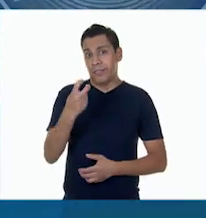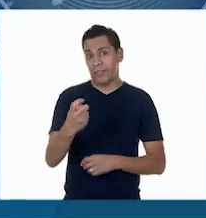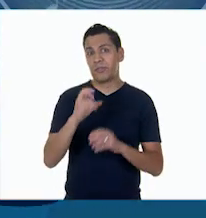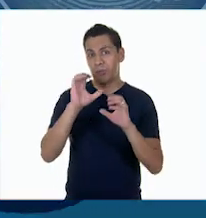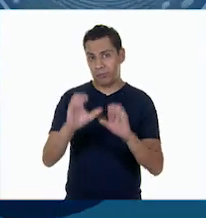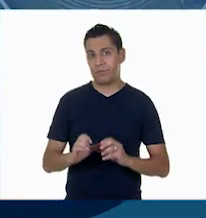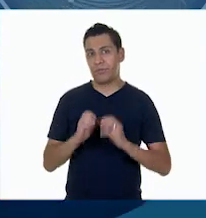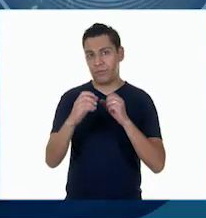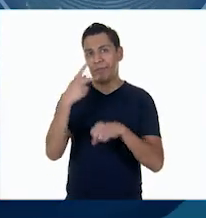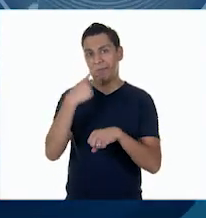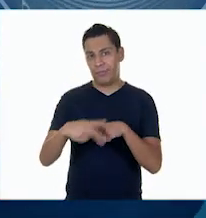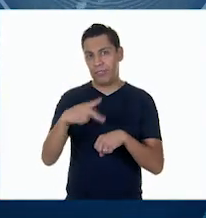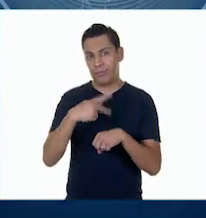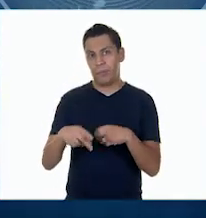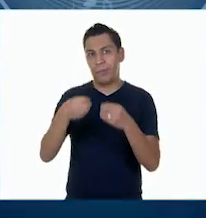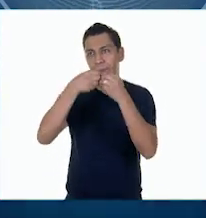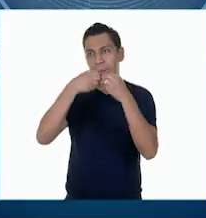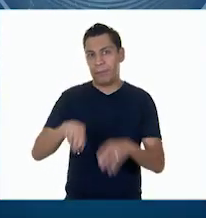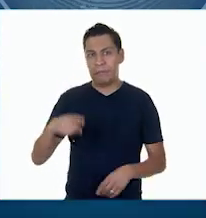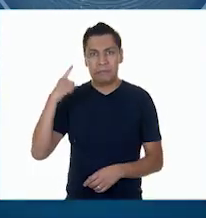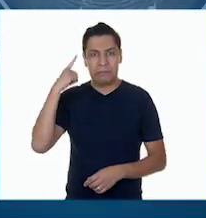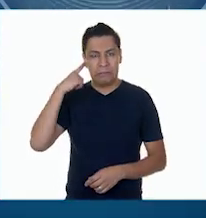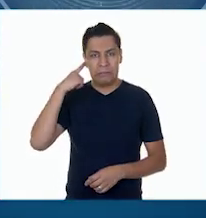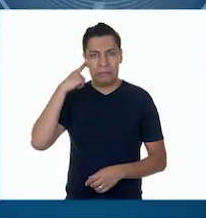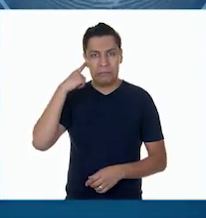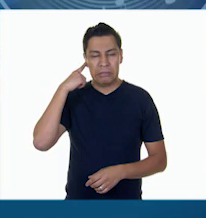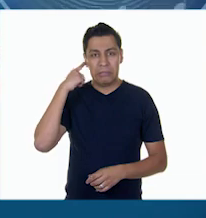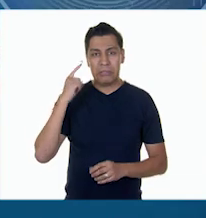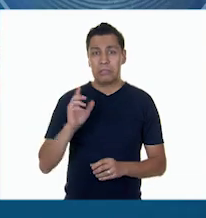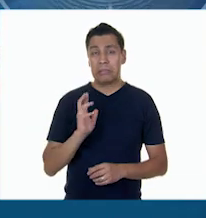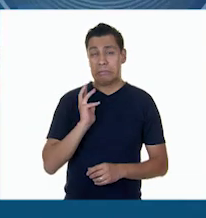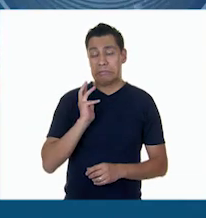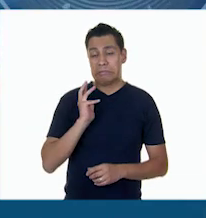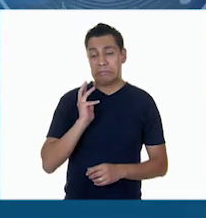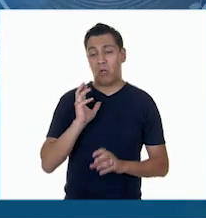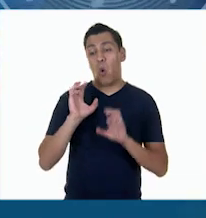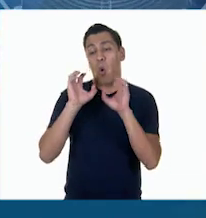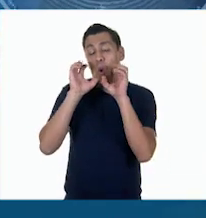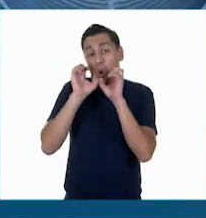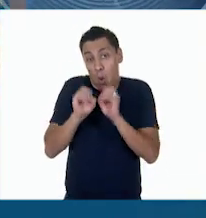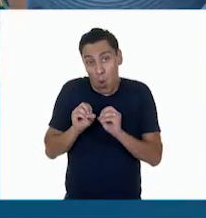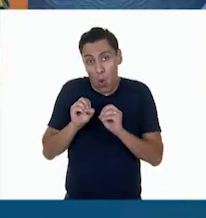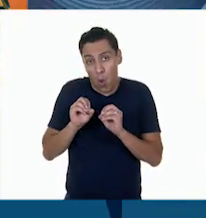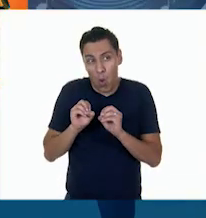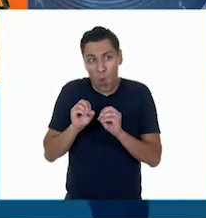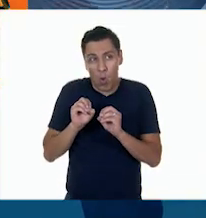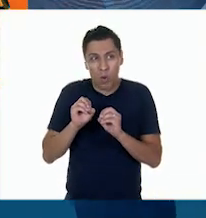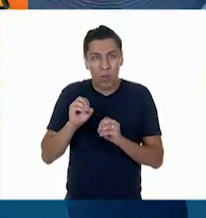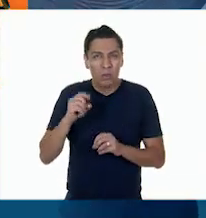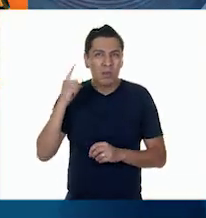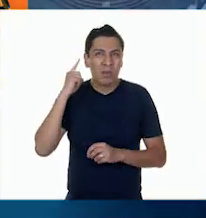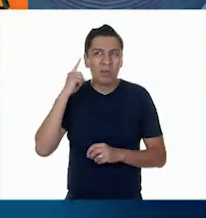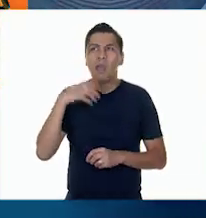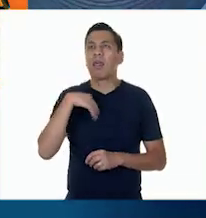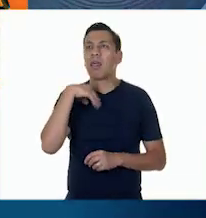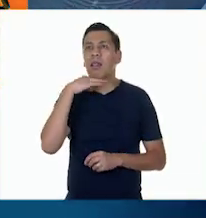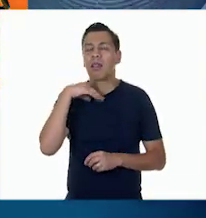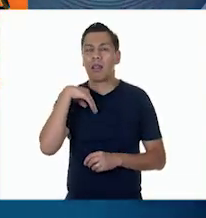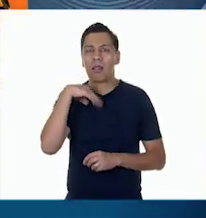sentido, ¿no? ¿Del claro, oído? Claro, sí. Ay, en no, casos extremos, pero también hay otros daños como falta de